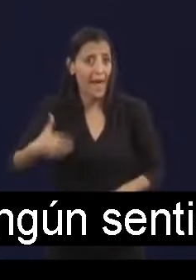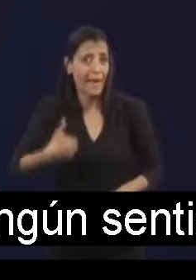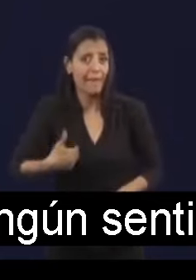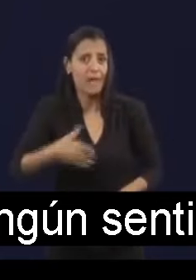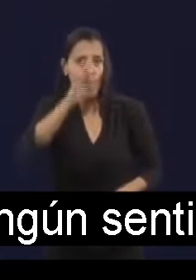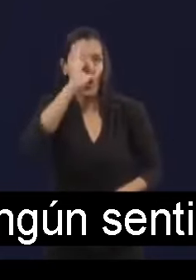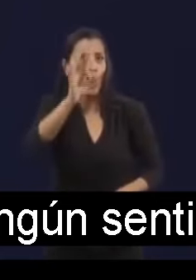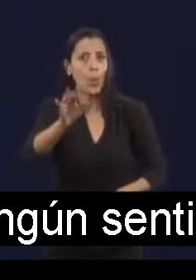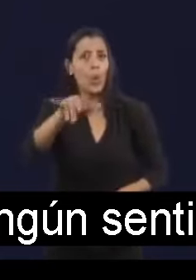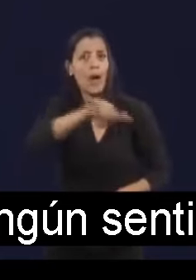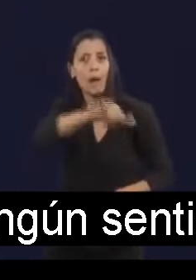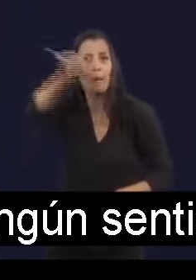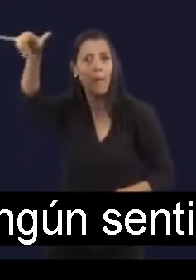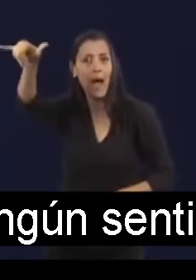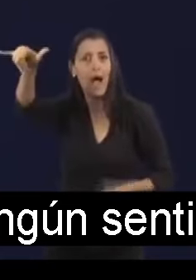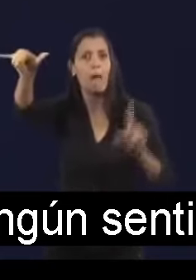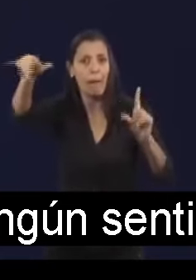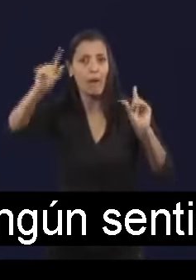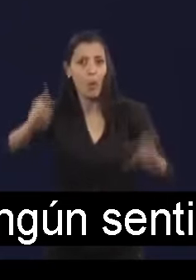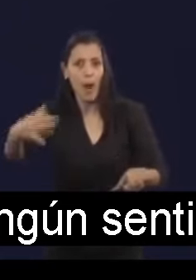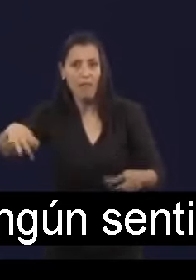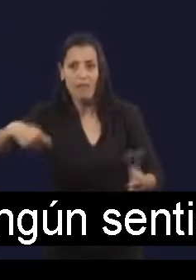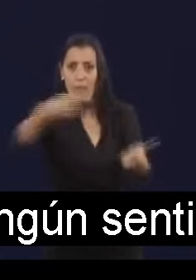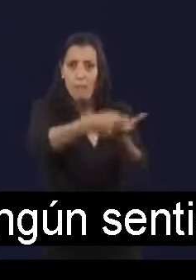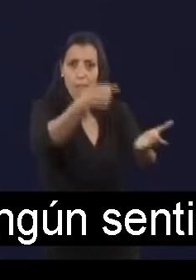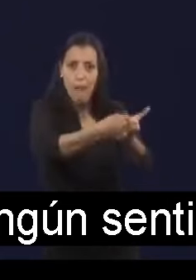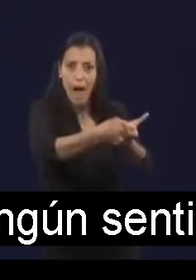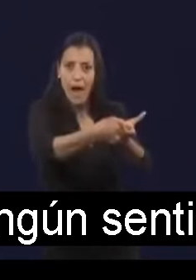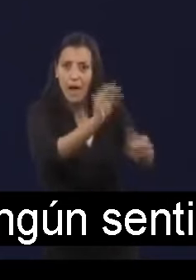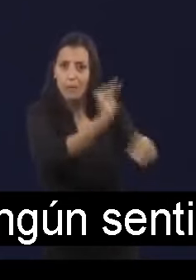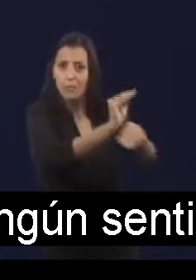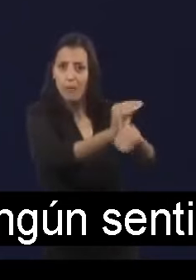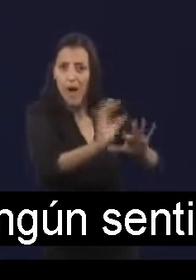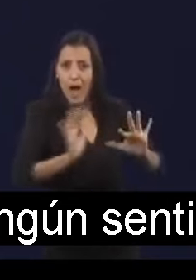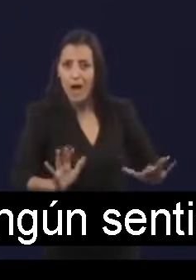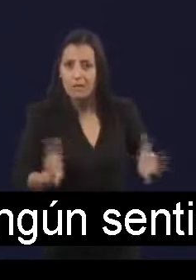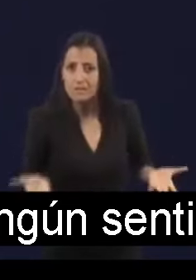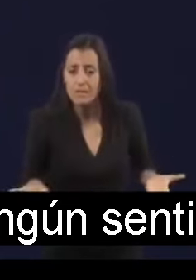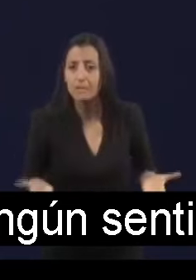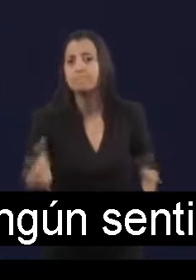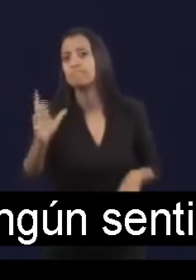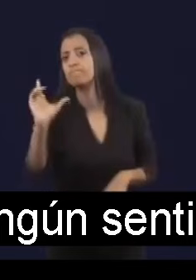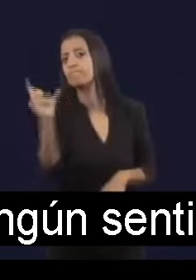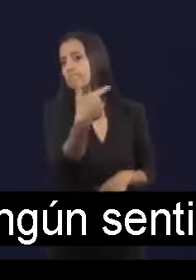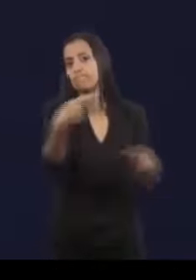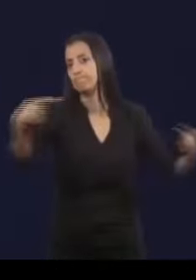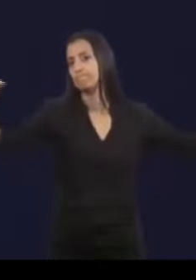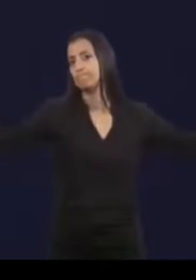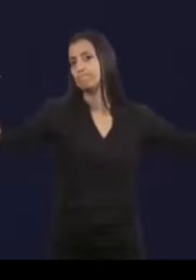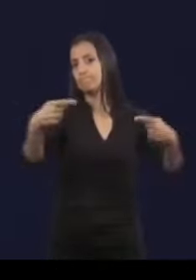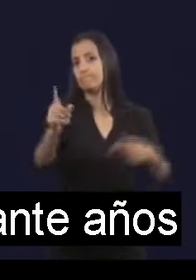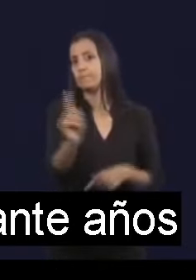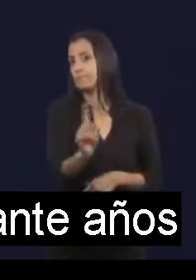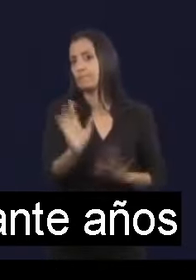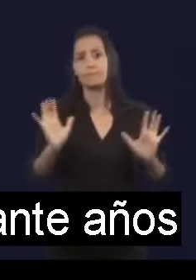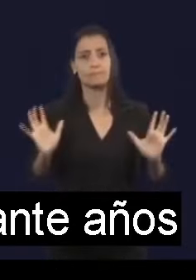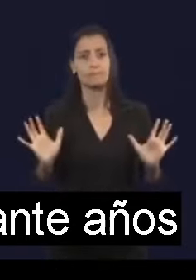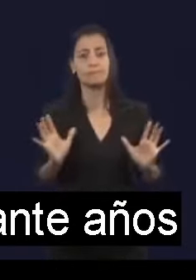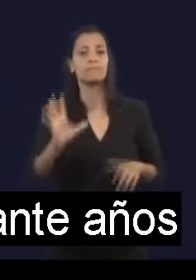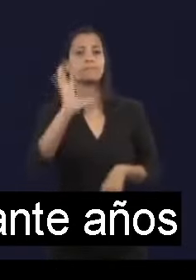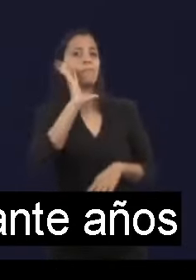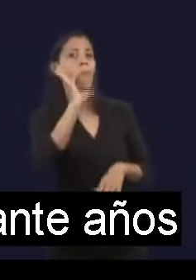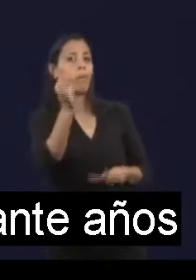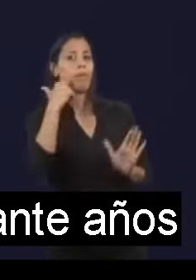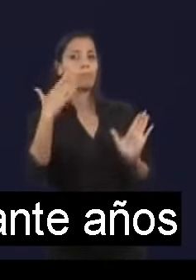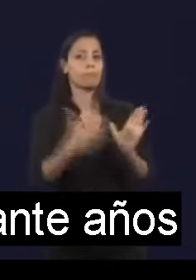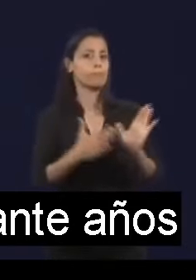esperemos contar con el apoyo de de parte del Pro parte de los radicales y poder privatizar